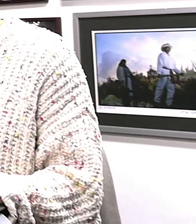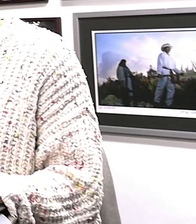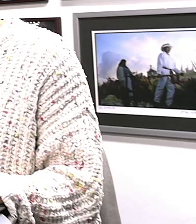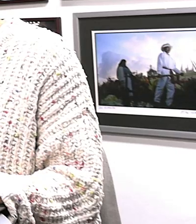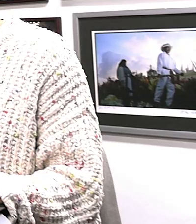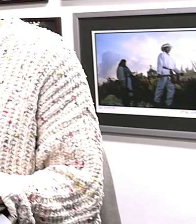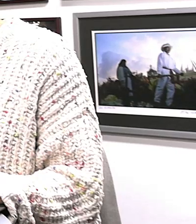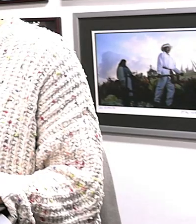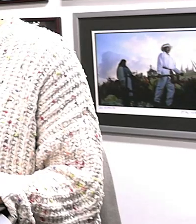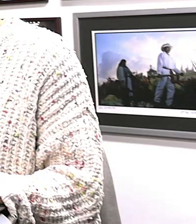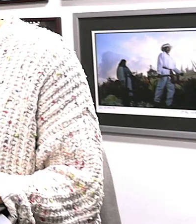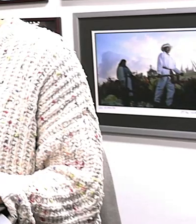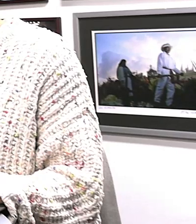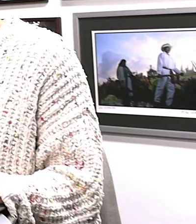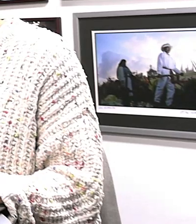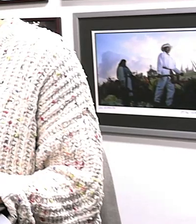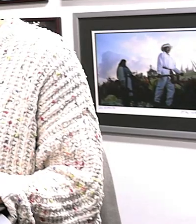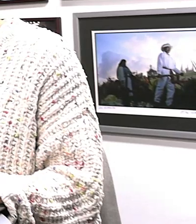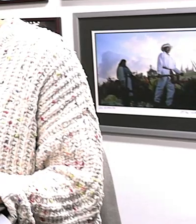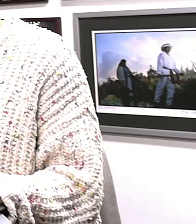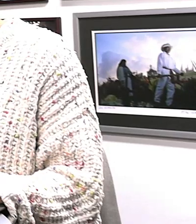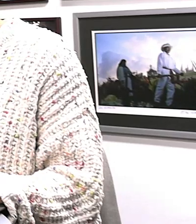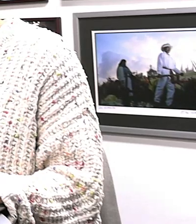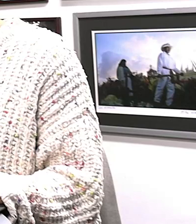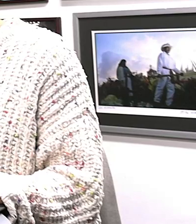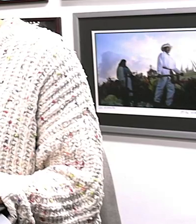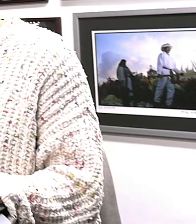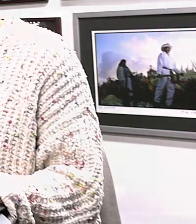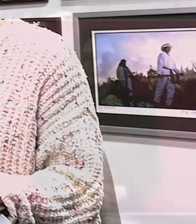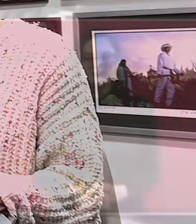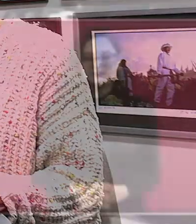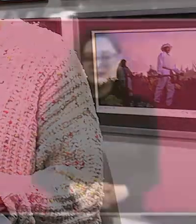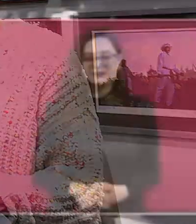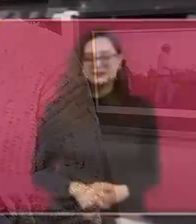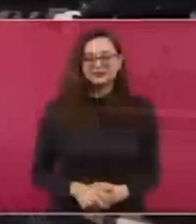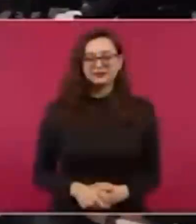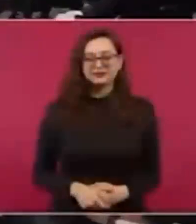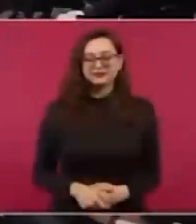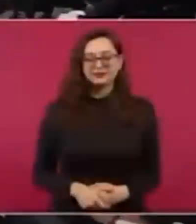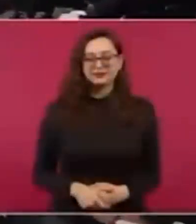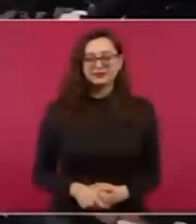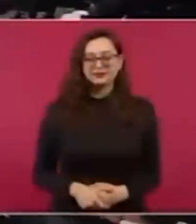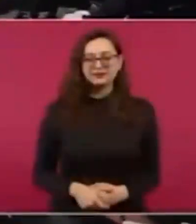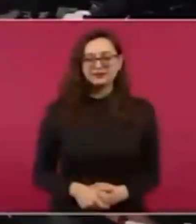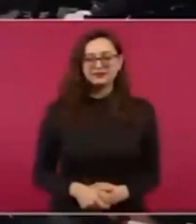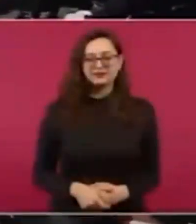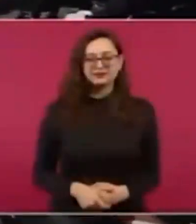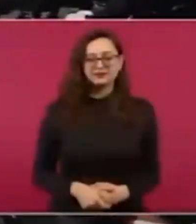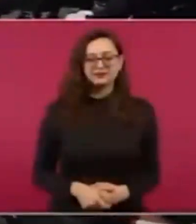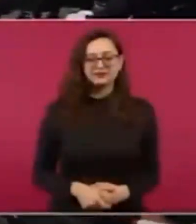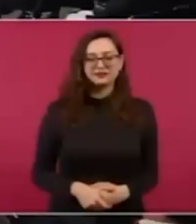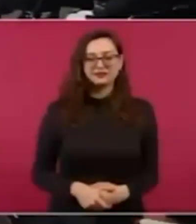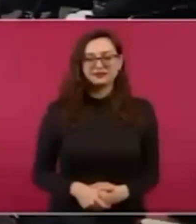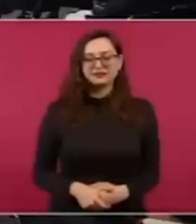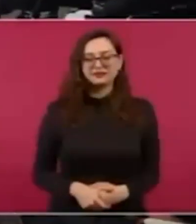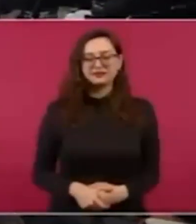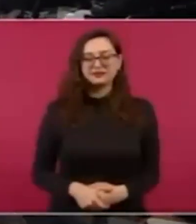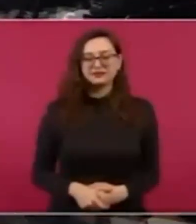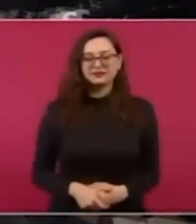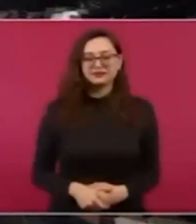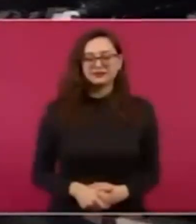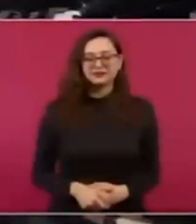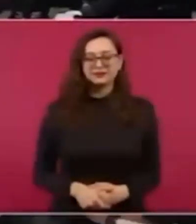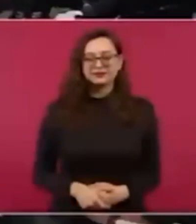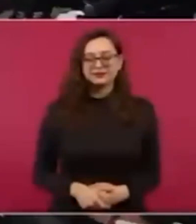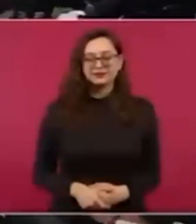internacional exclusivo de carga opere desde esa base aérea. Vamos a escuchar lo que dijo el día jueves el presidente. Y